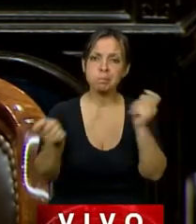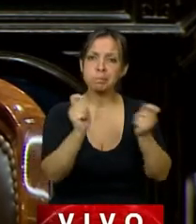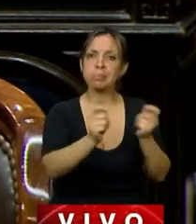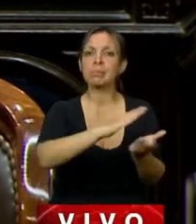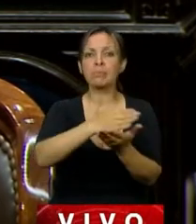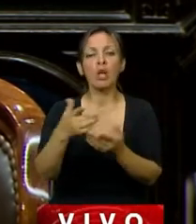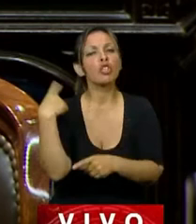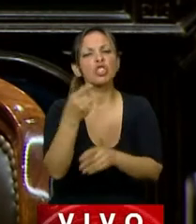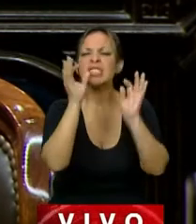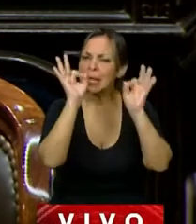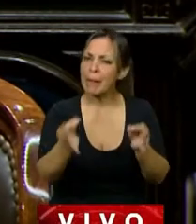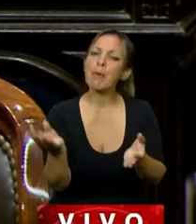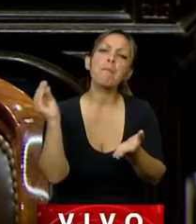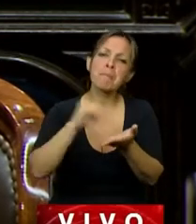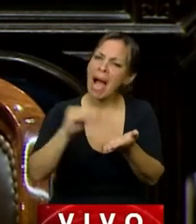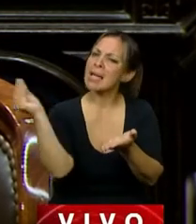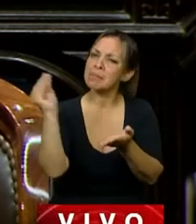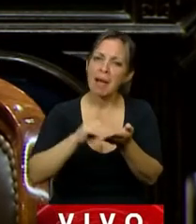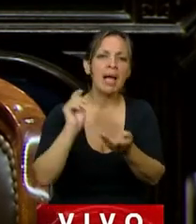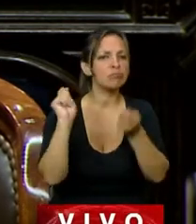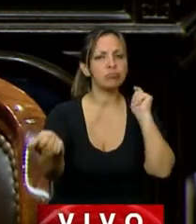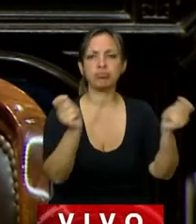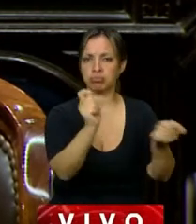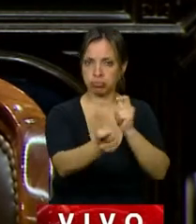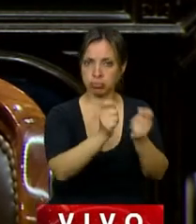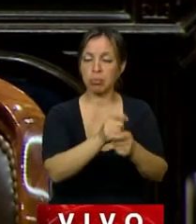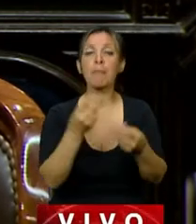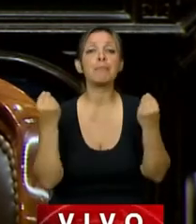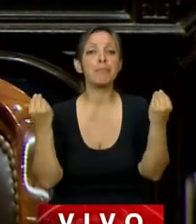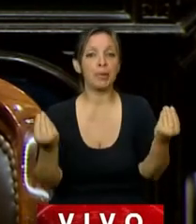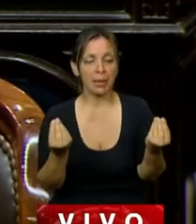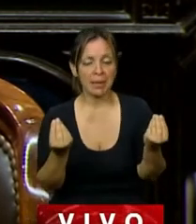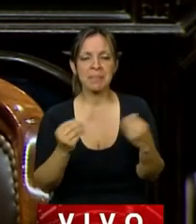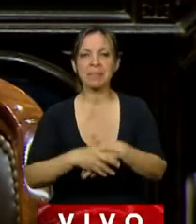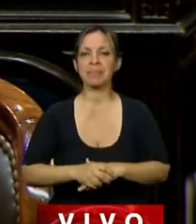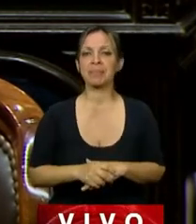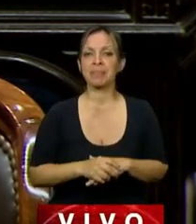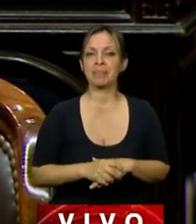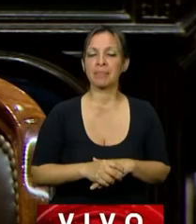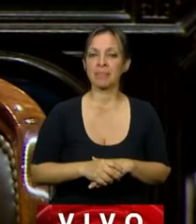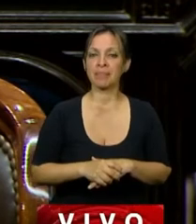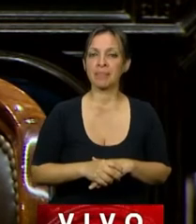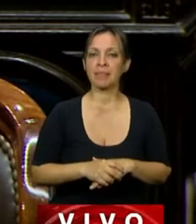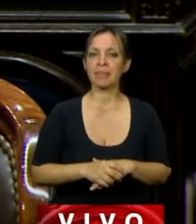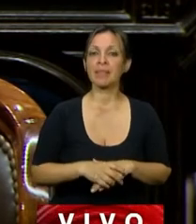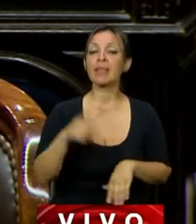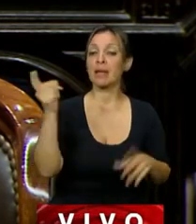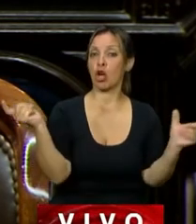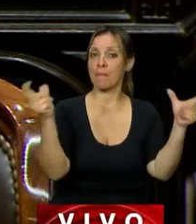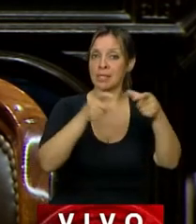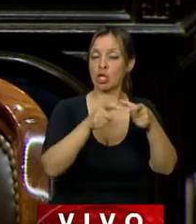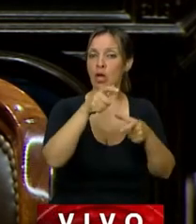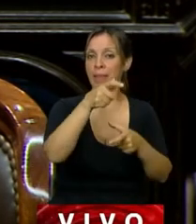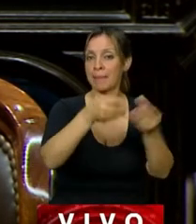y sabemos que vamos a seguir distribuyéndolas, porque además desde la Comisión